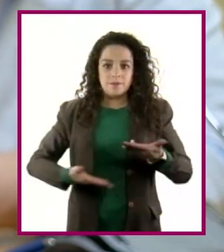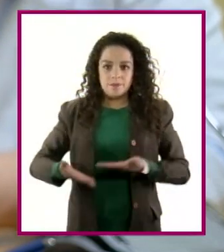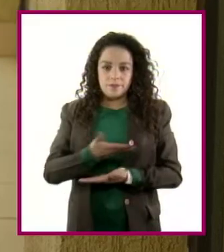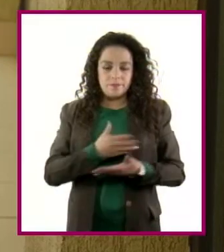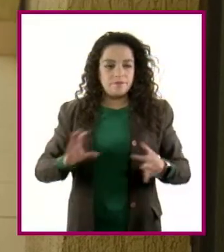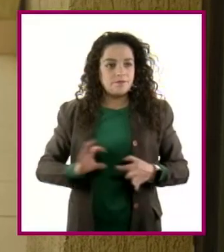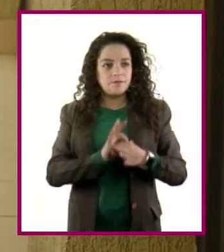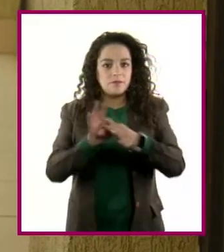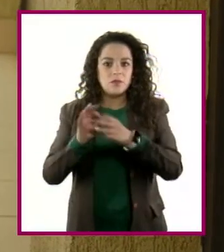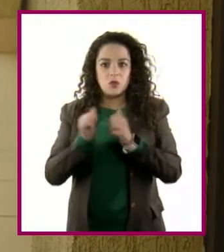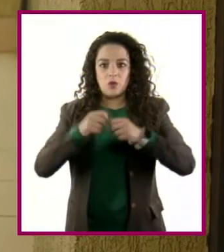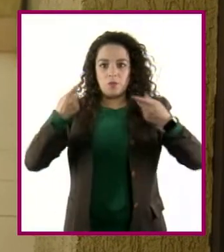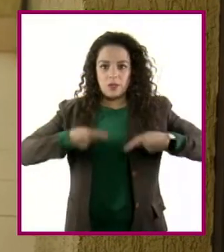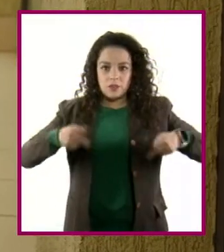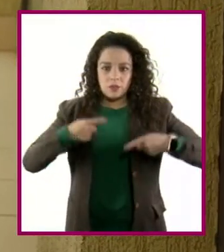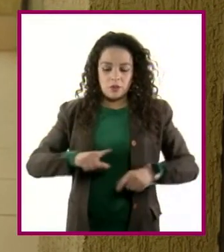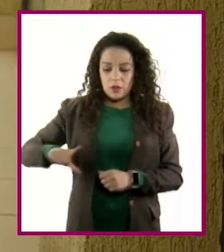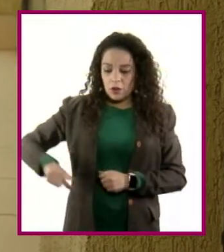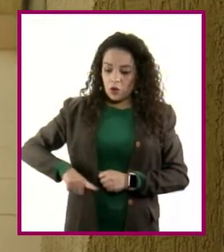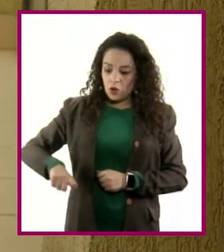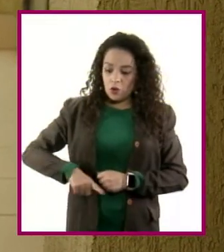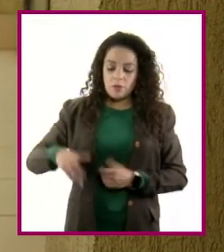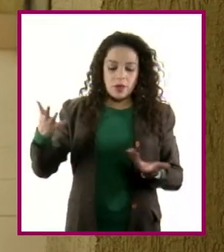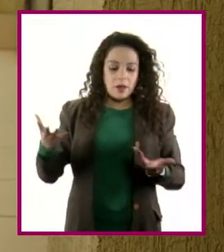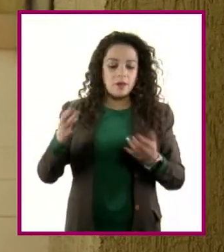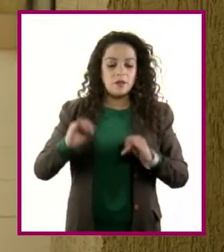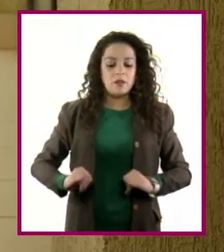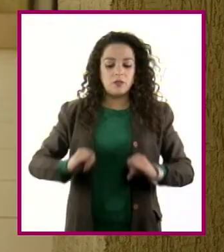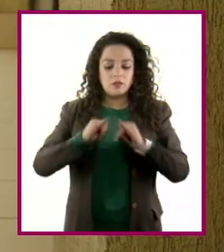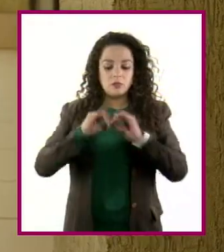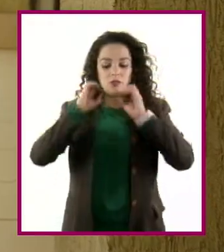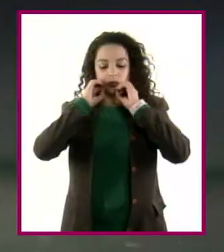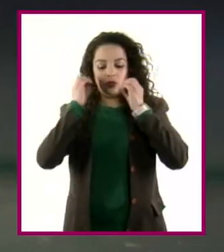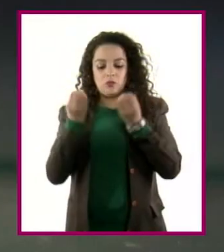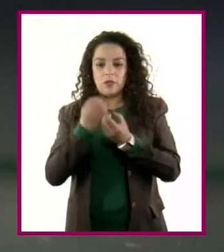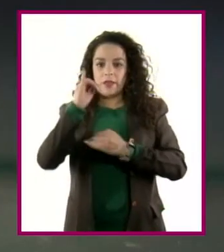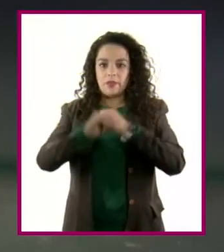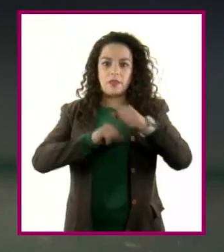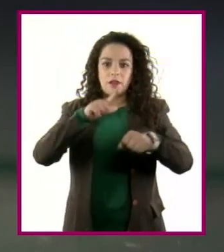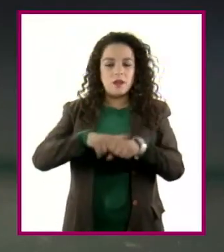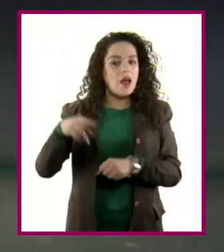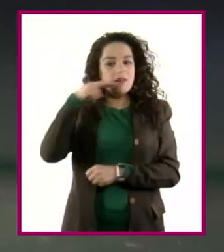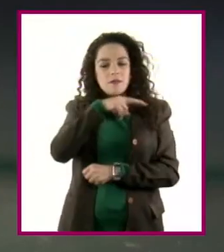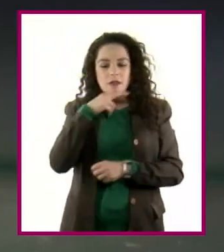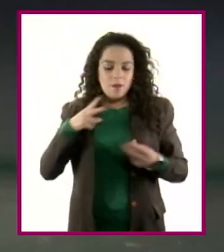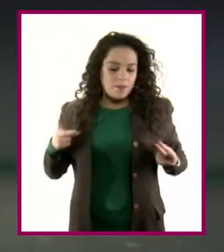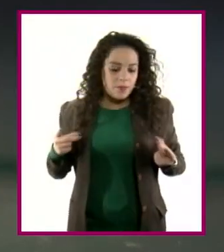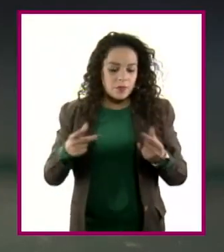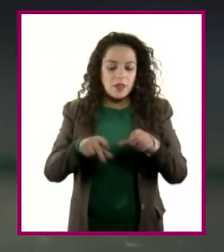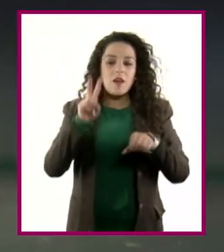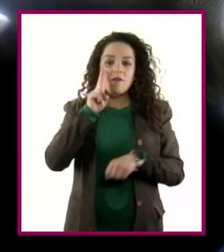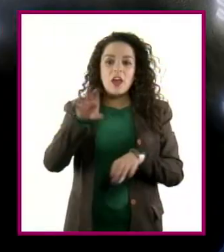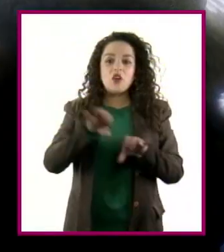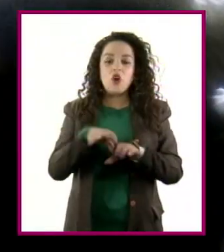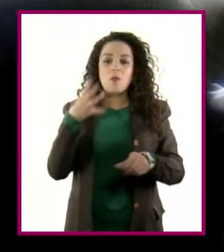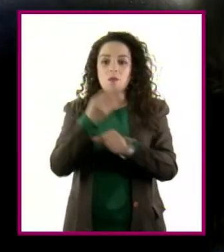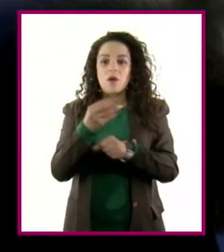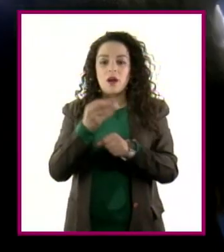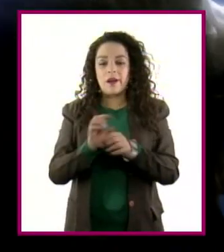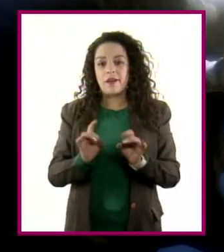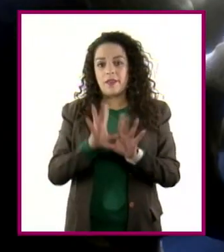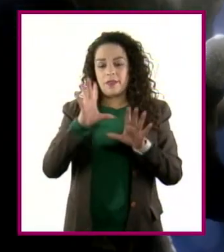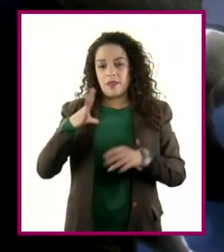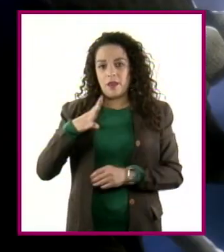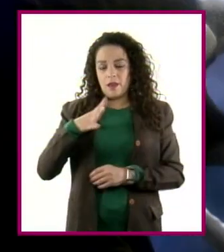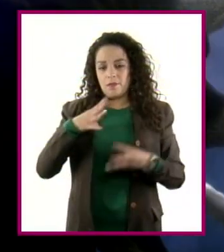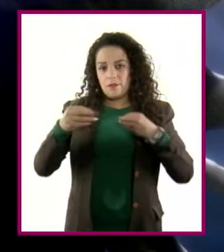interpersonales. Gobiernos y organismos internacionales definieron prioridades inmediatas para responder ante los efectos de la pandemia, lo que